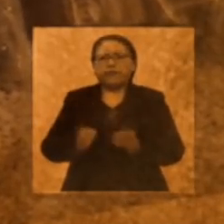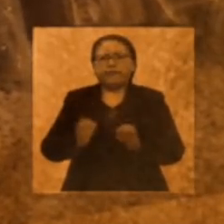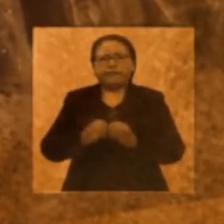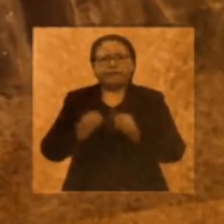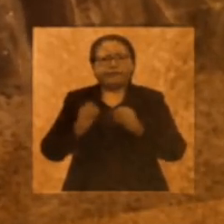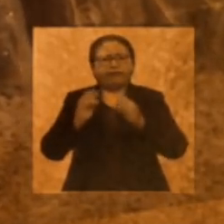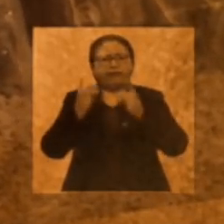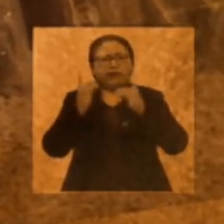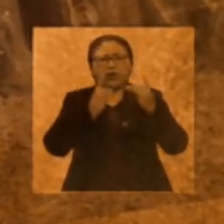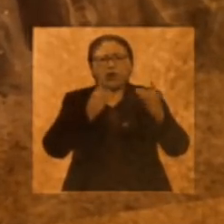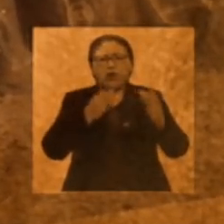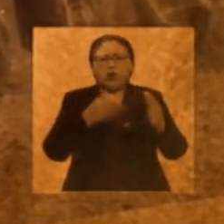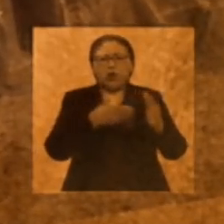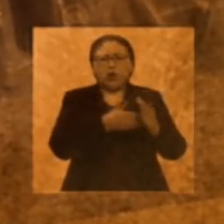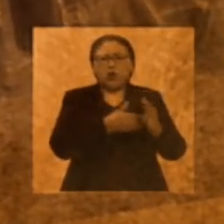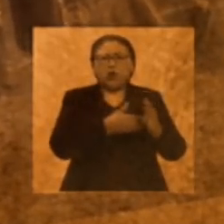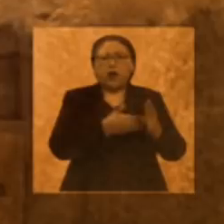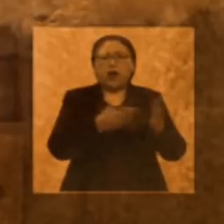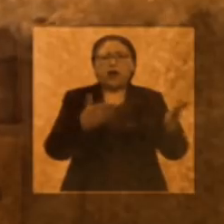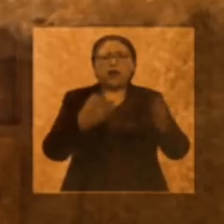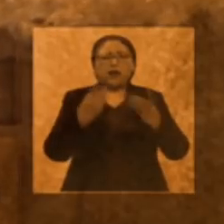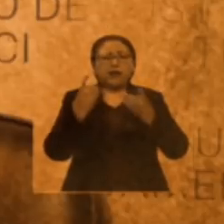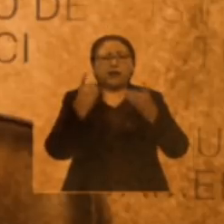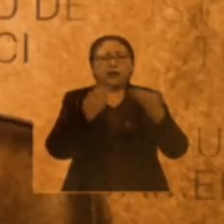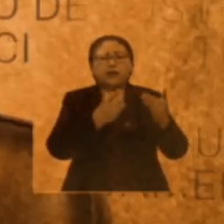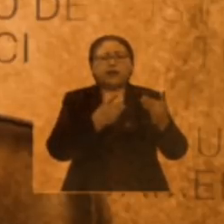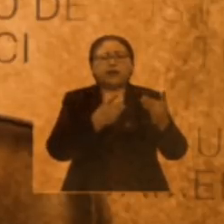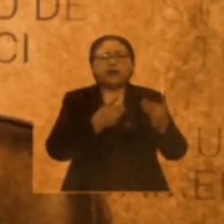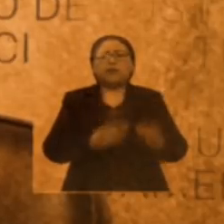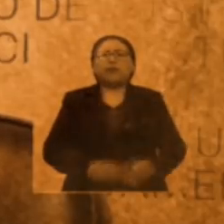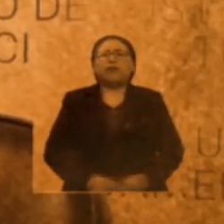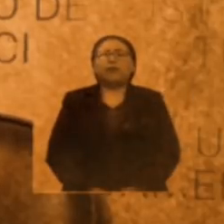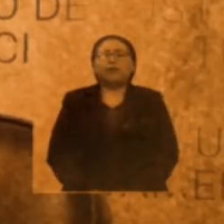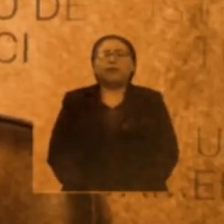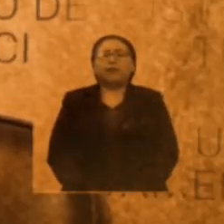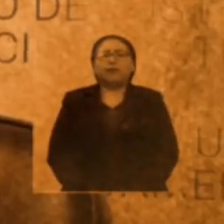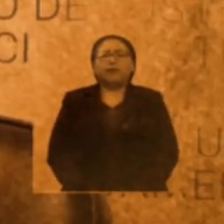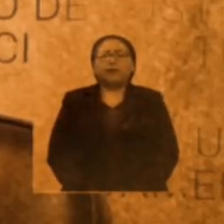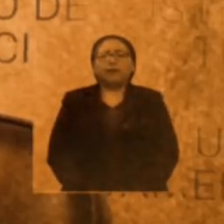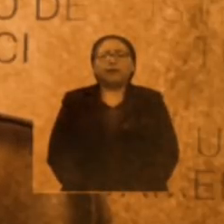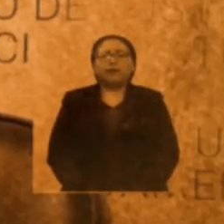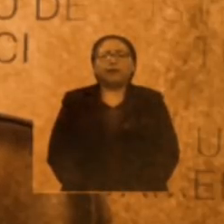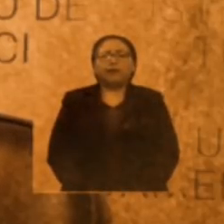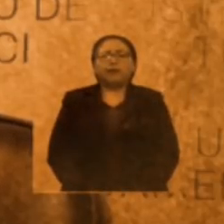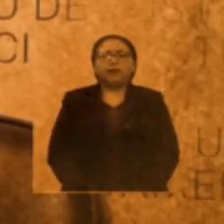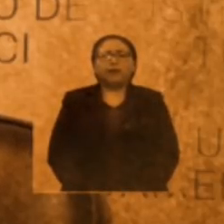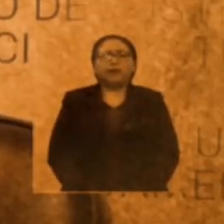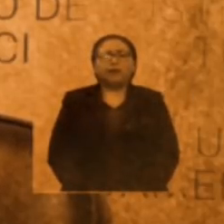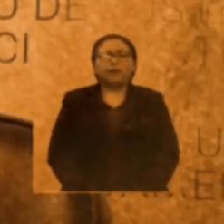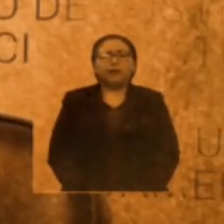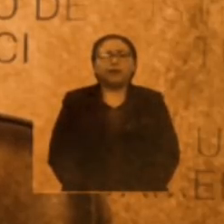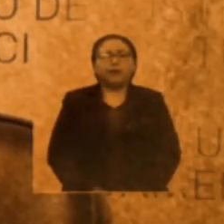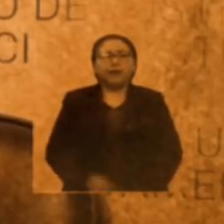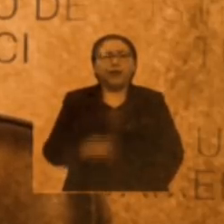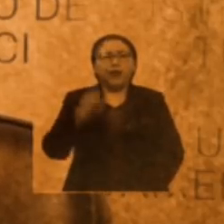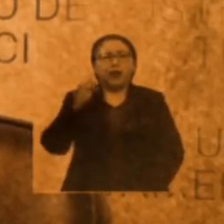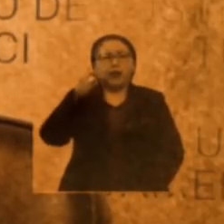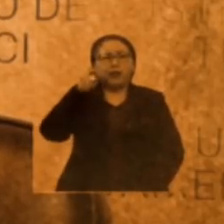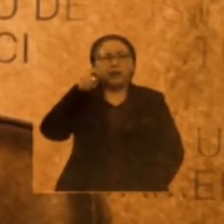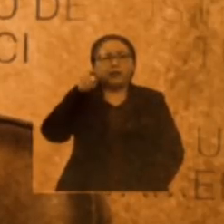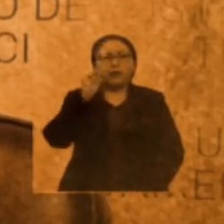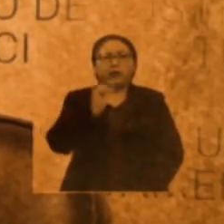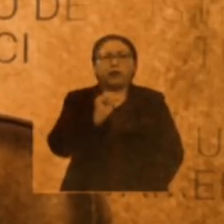comandante de Gendarmería, Adolfo Héctor Caliba, en la pista de aterrizaje del El Alto, Bolivia, la madrugada en la que llegó el